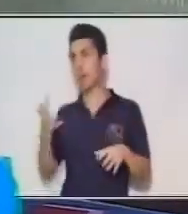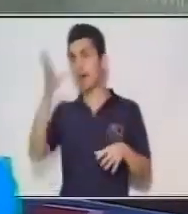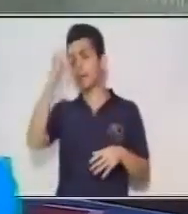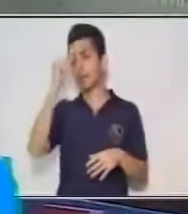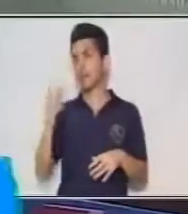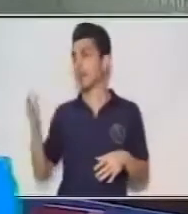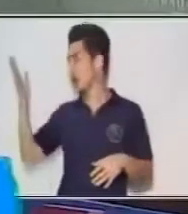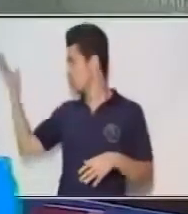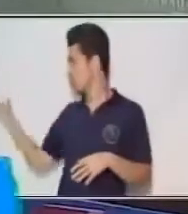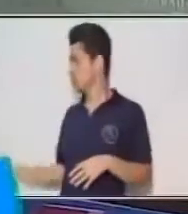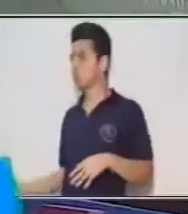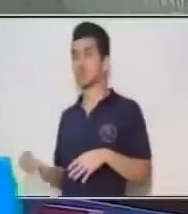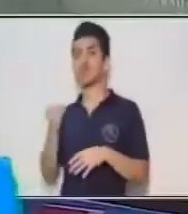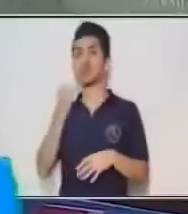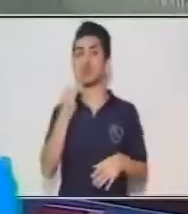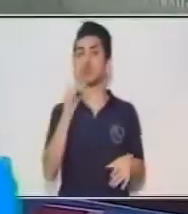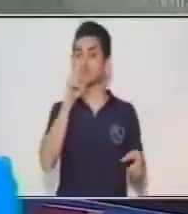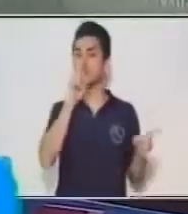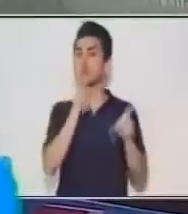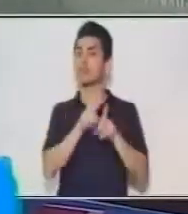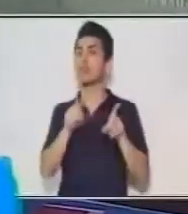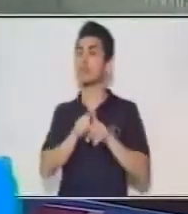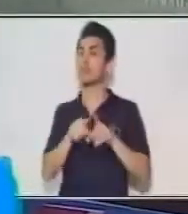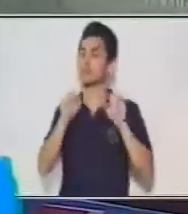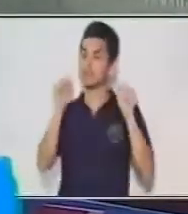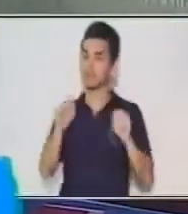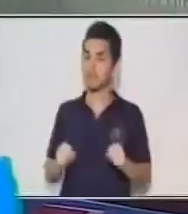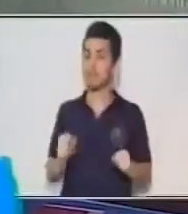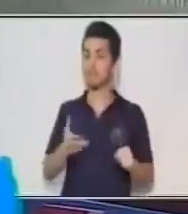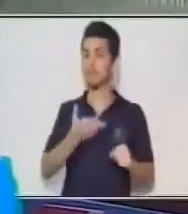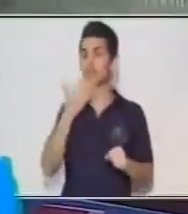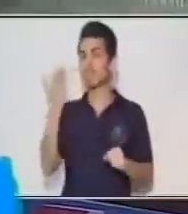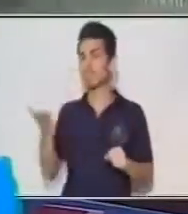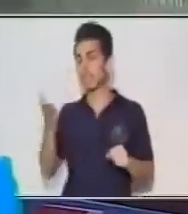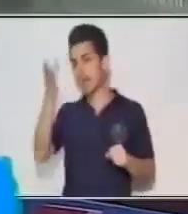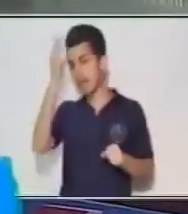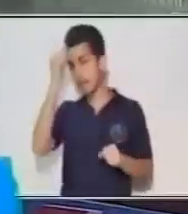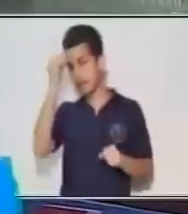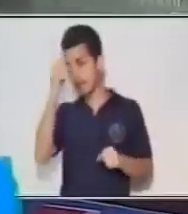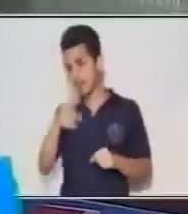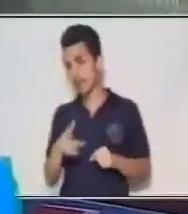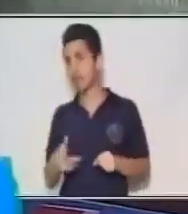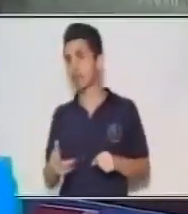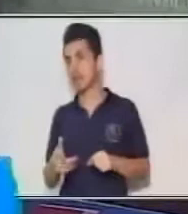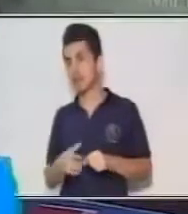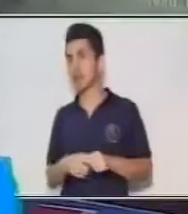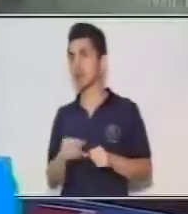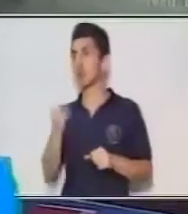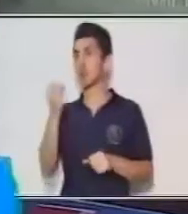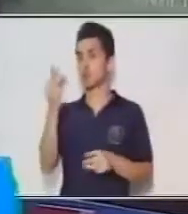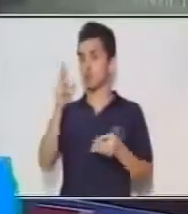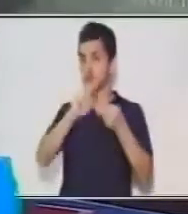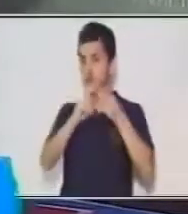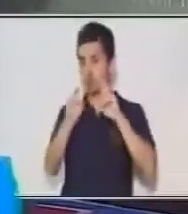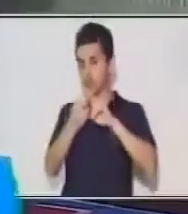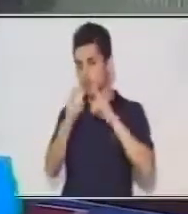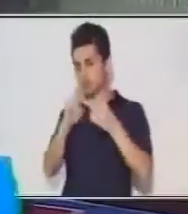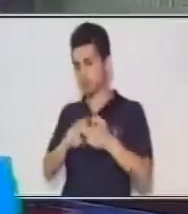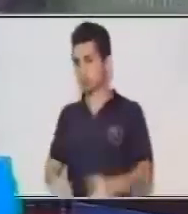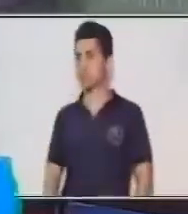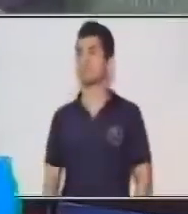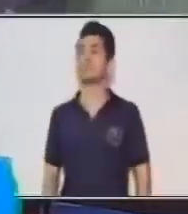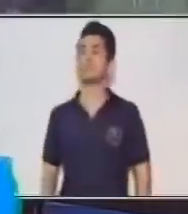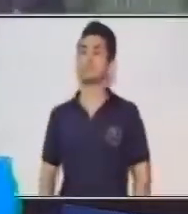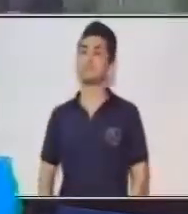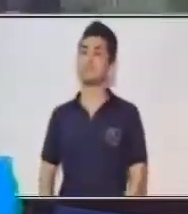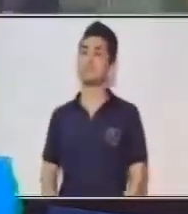que los números también pueden tener una facilidad de aprendizaje con los números romanos.